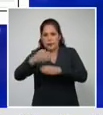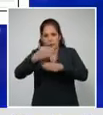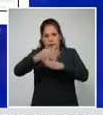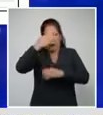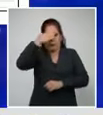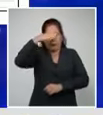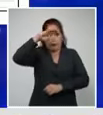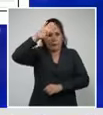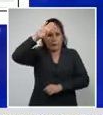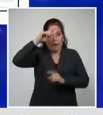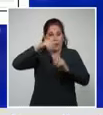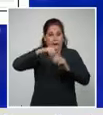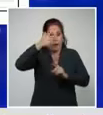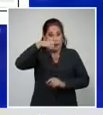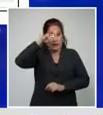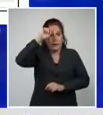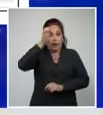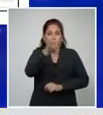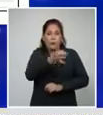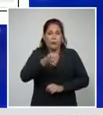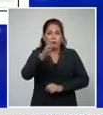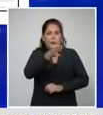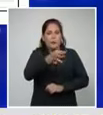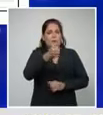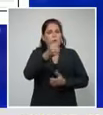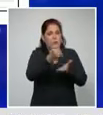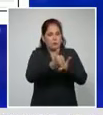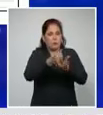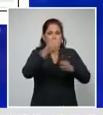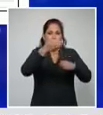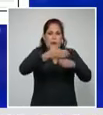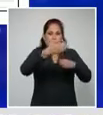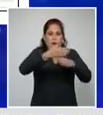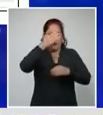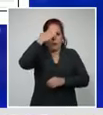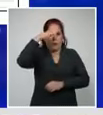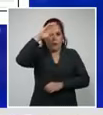elevada en el municipio cabecera de